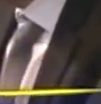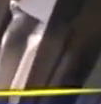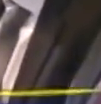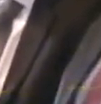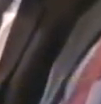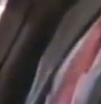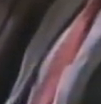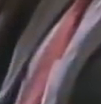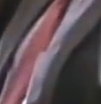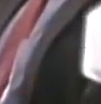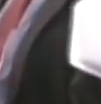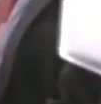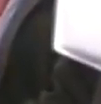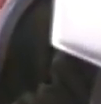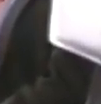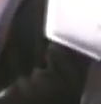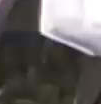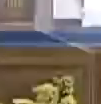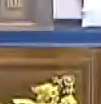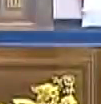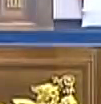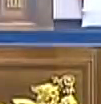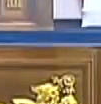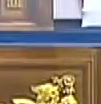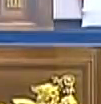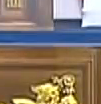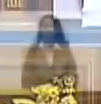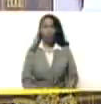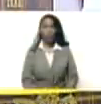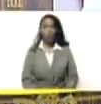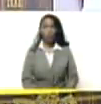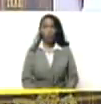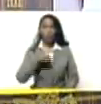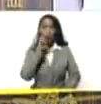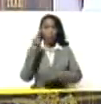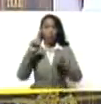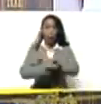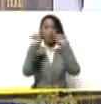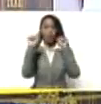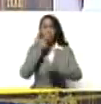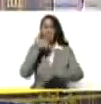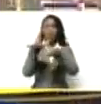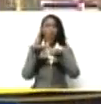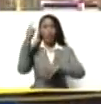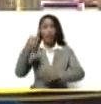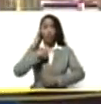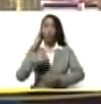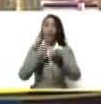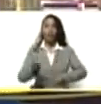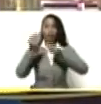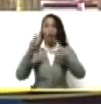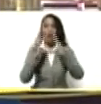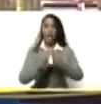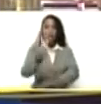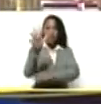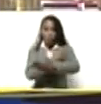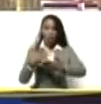y con la indolencia de algunos funcionarios de las hidros a nivel nacional sin lugar a duda la palabra